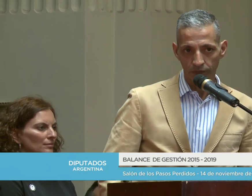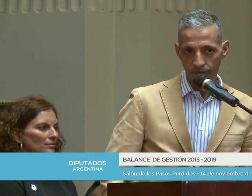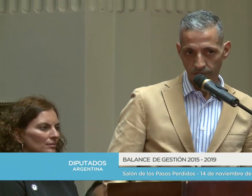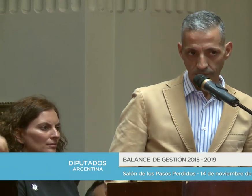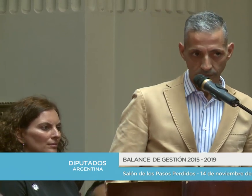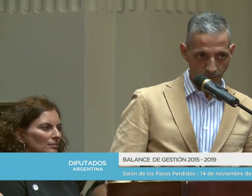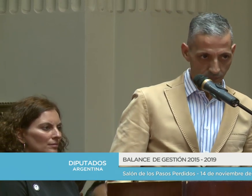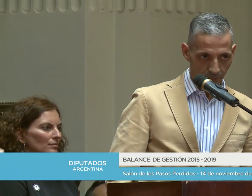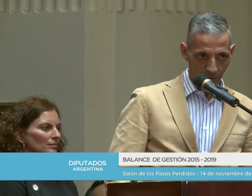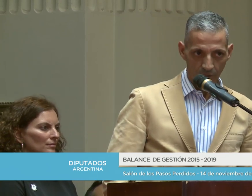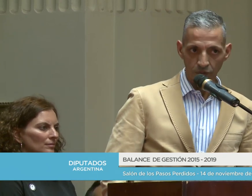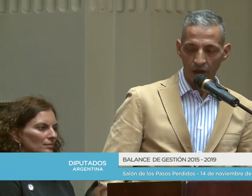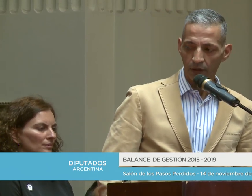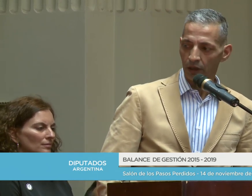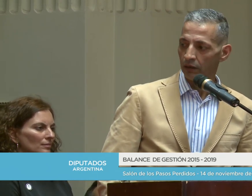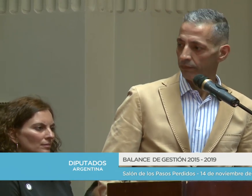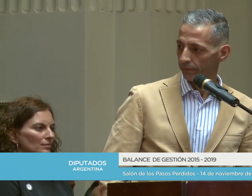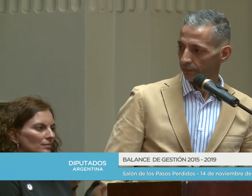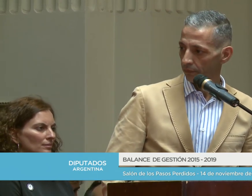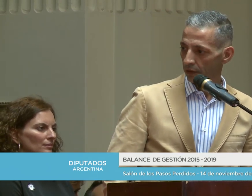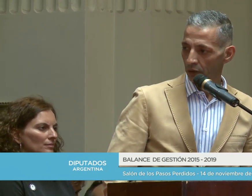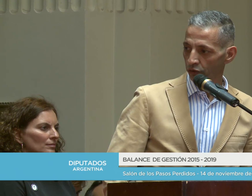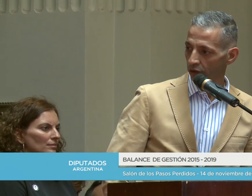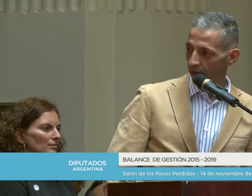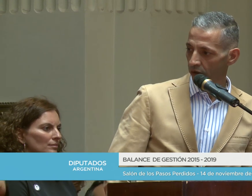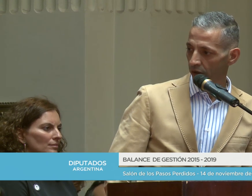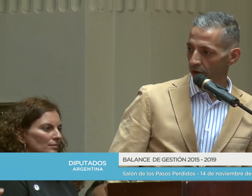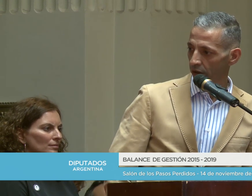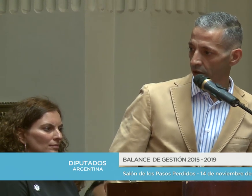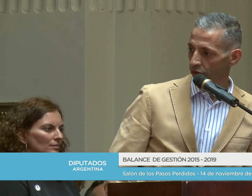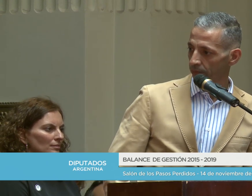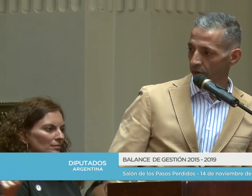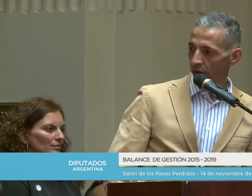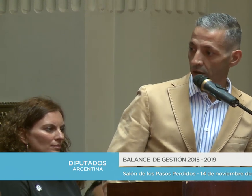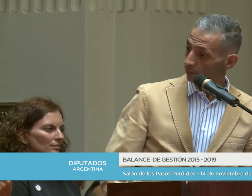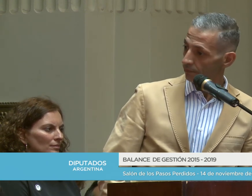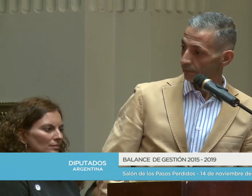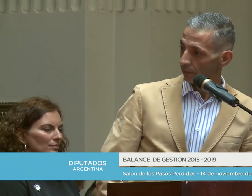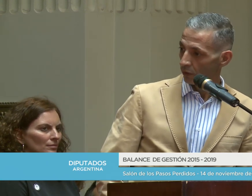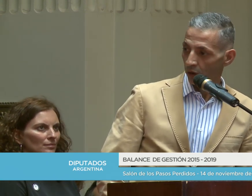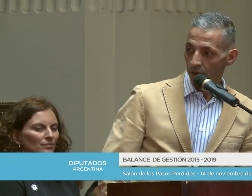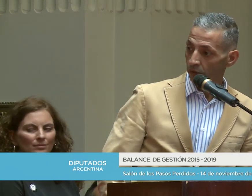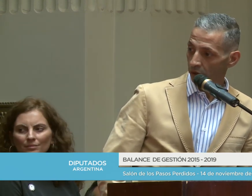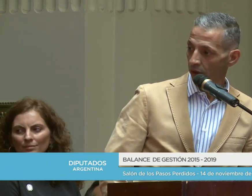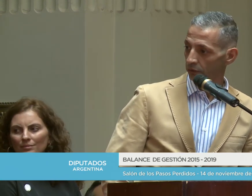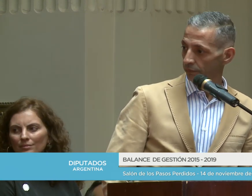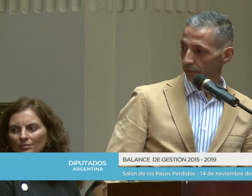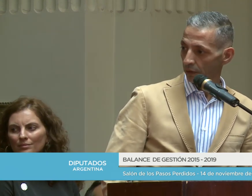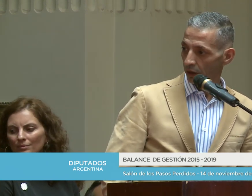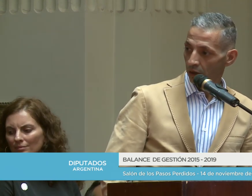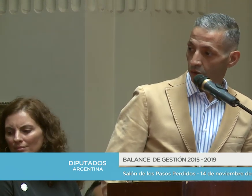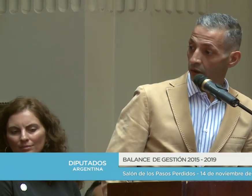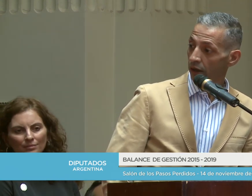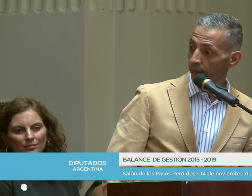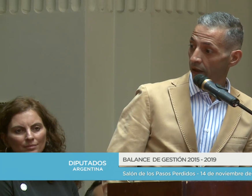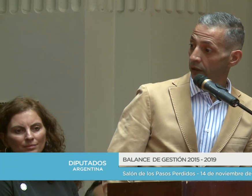consenso es fundamental. Y vos, Emilio, que venís de extracción peronista, lo has demostrado